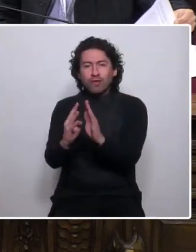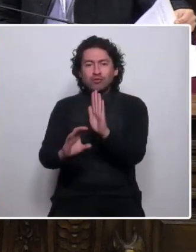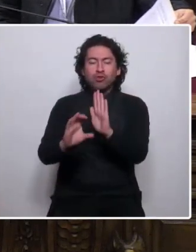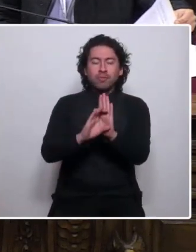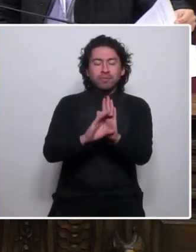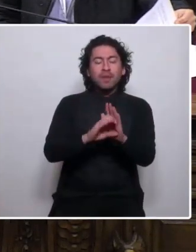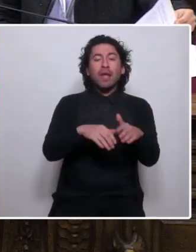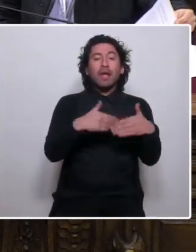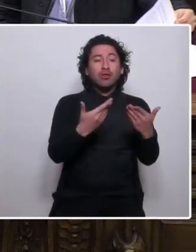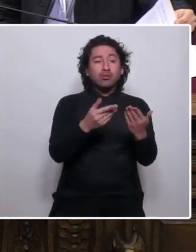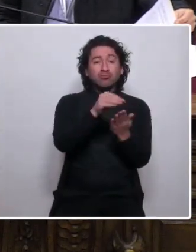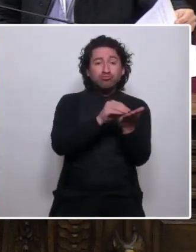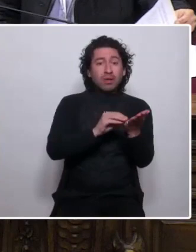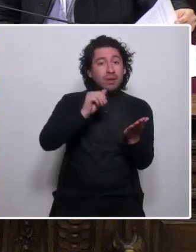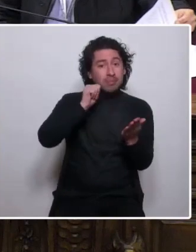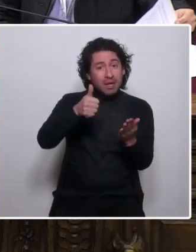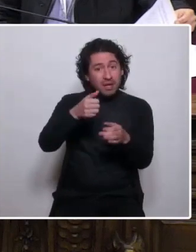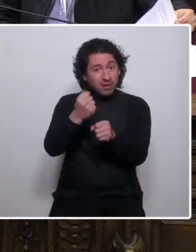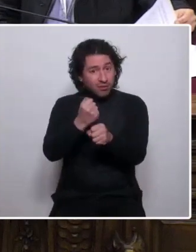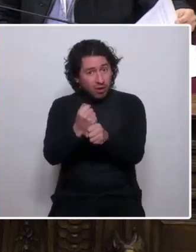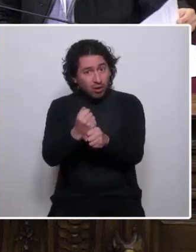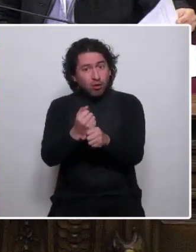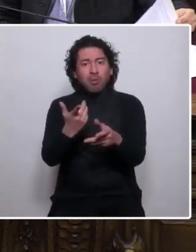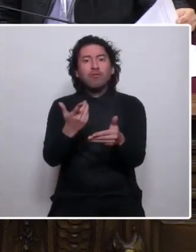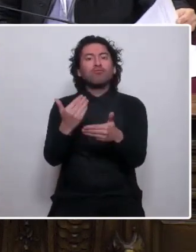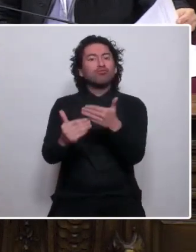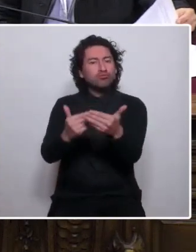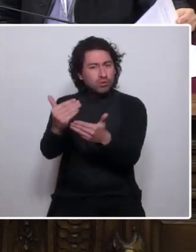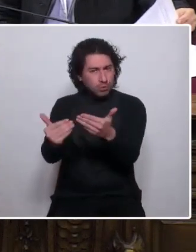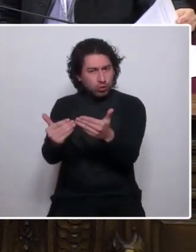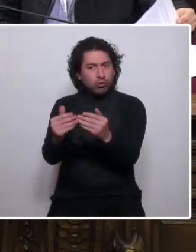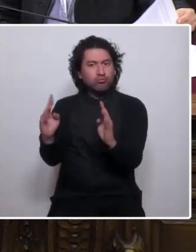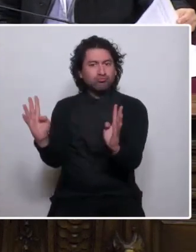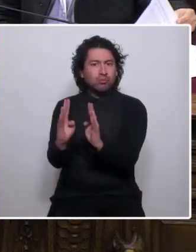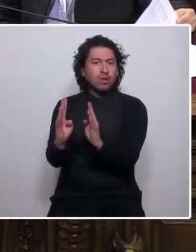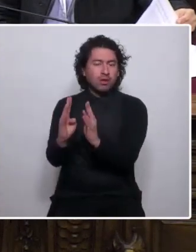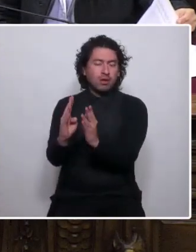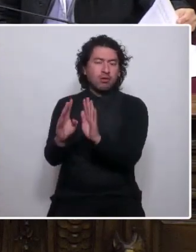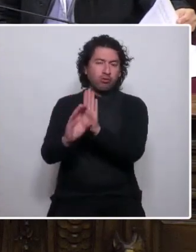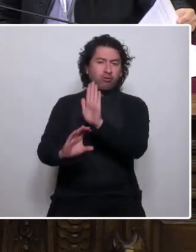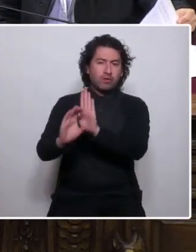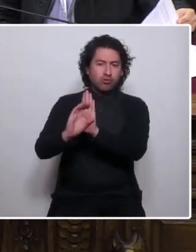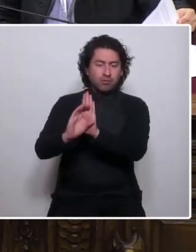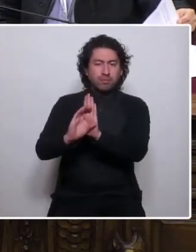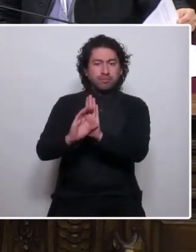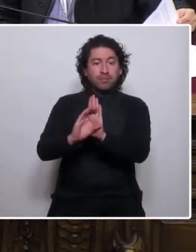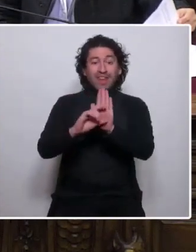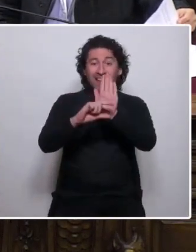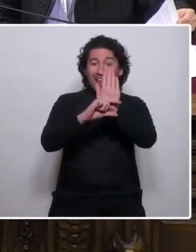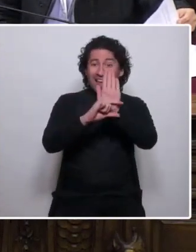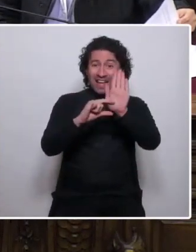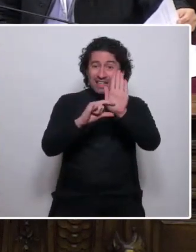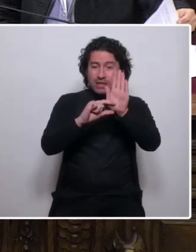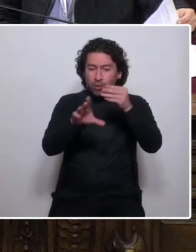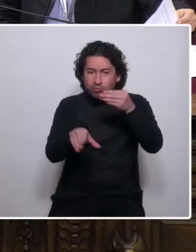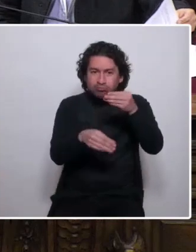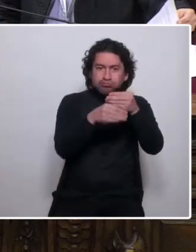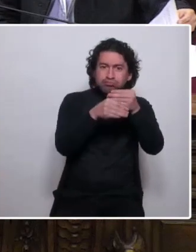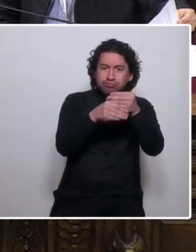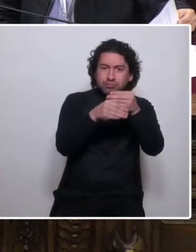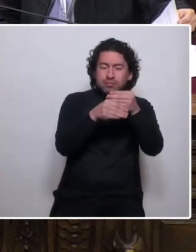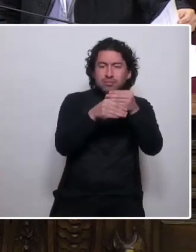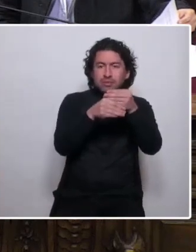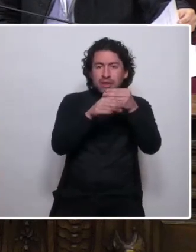pondrán en tabla para votación al día siguiente hábil de funcionamiento de la convención. Vamos a votar esa enmienda